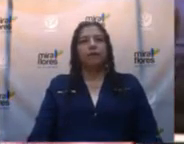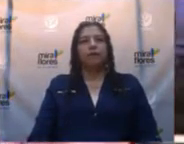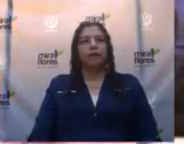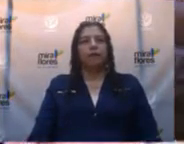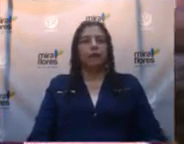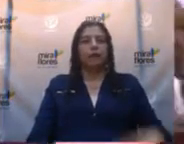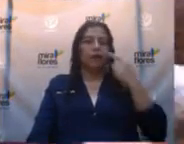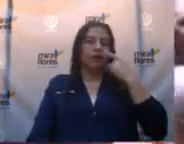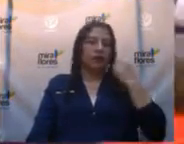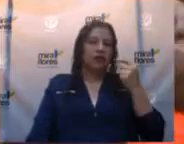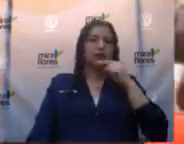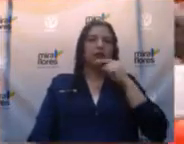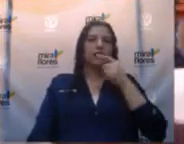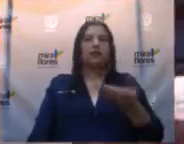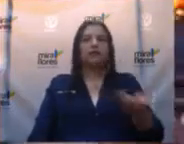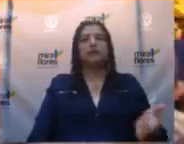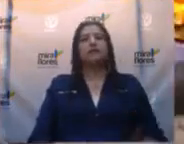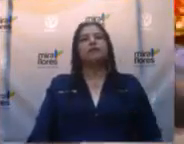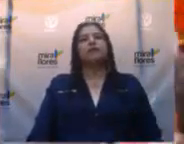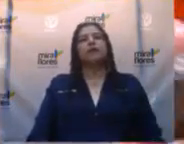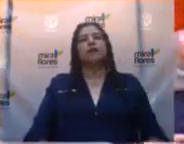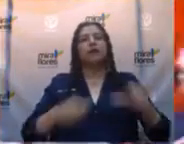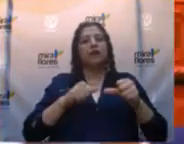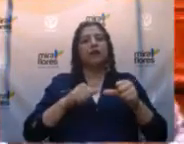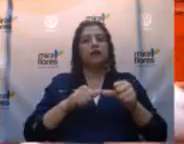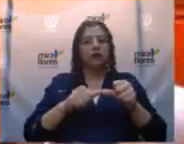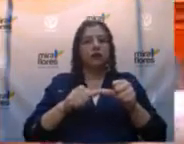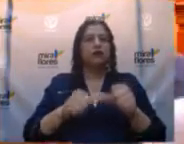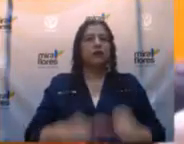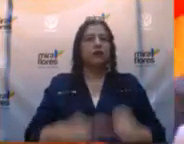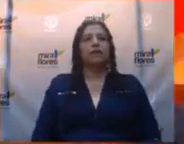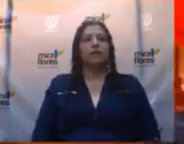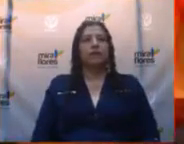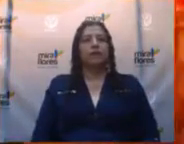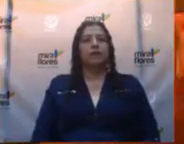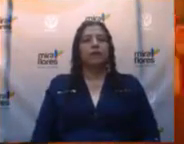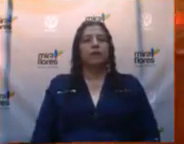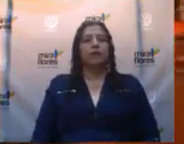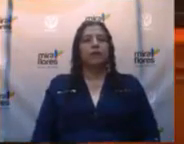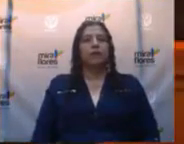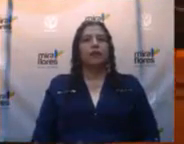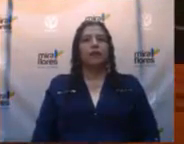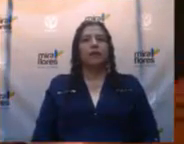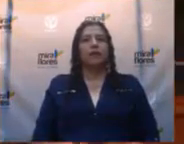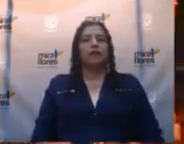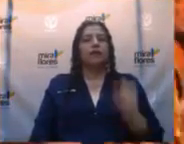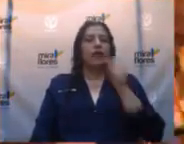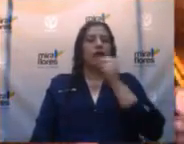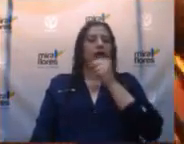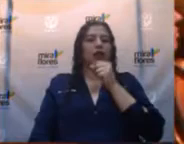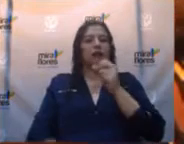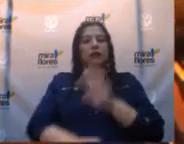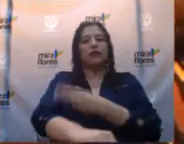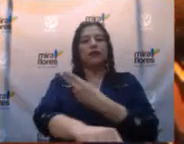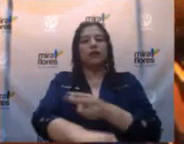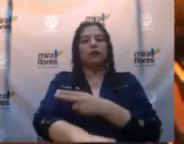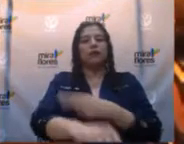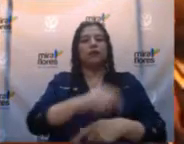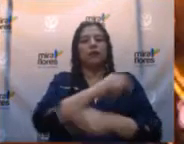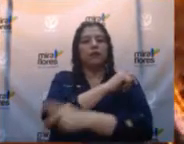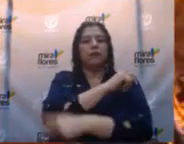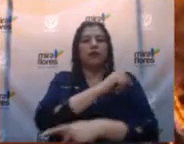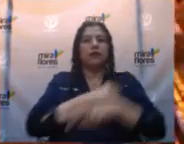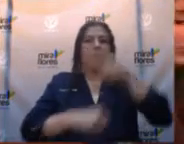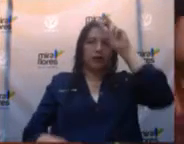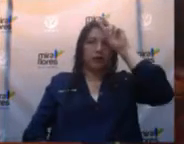Señoras y señores, a continuación entonaremos las sagradas notas del himno nacional